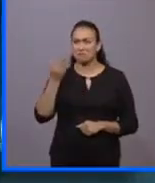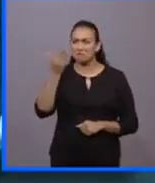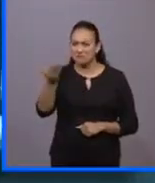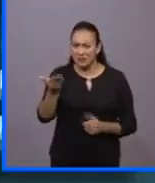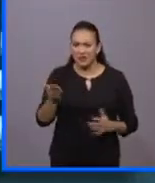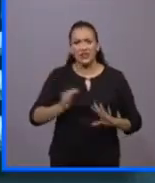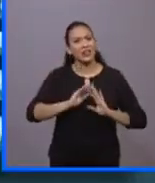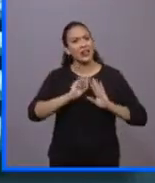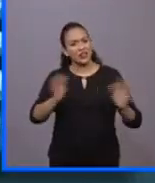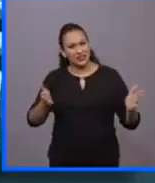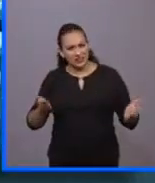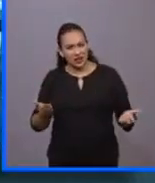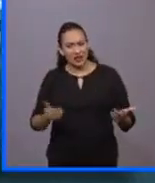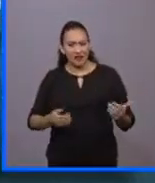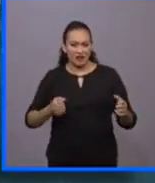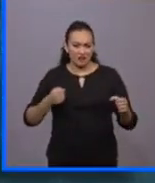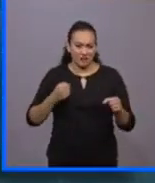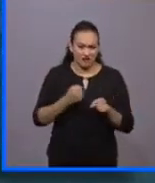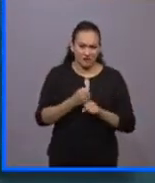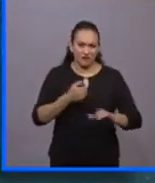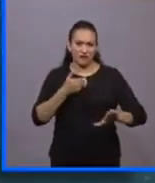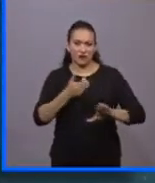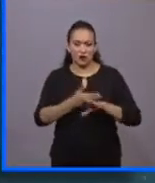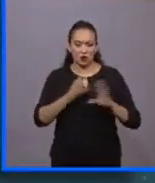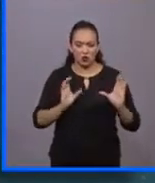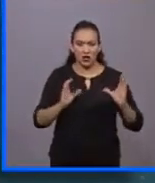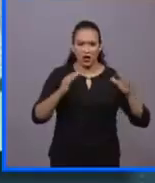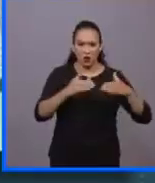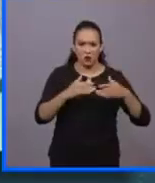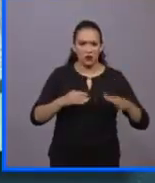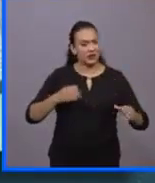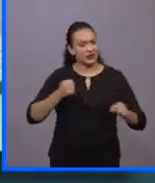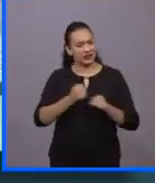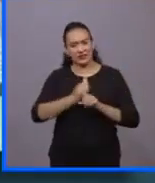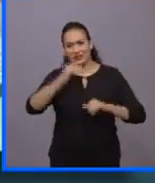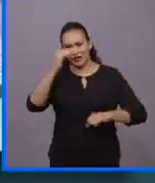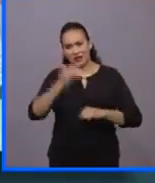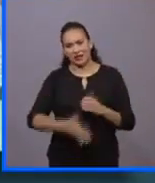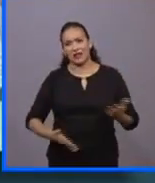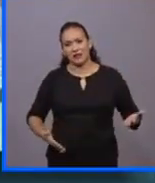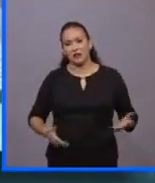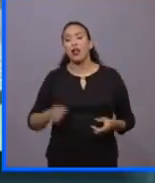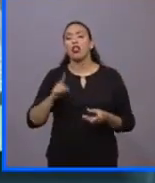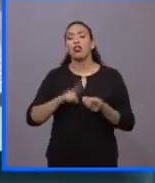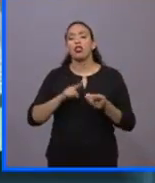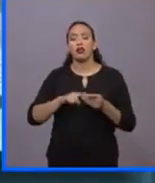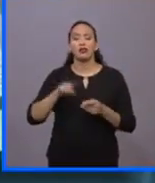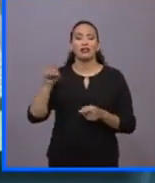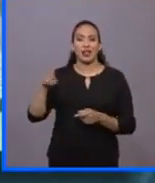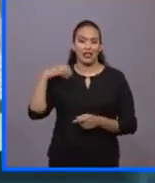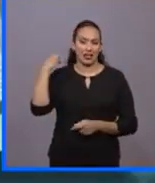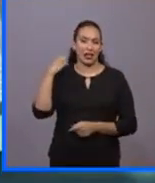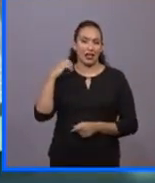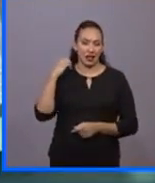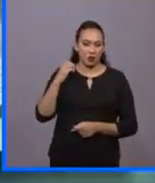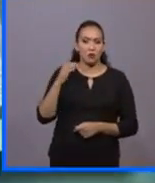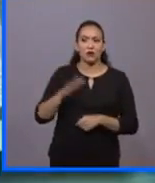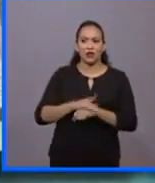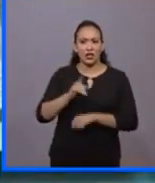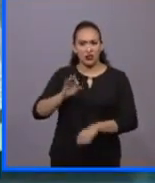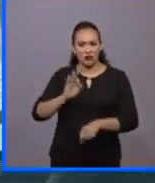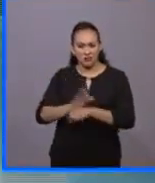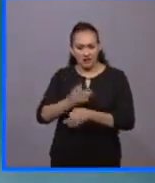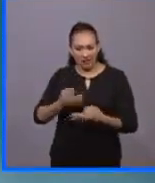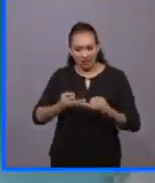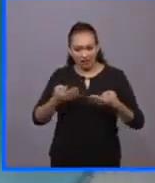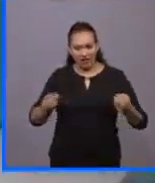el fin de la criminalización y persecución contra su comunidad originaria de El Ojochitlán de Flores Magón, Oaxaca, por defender sus